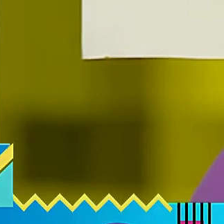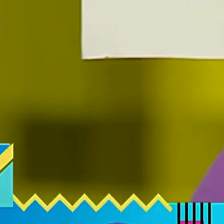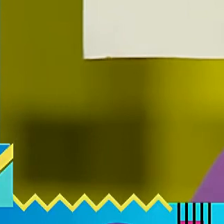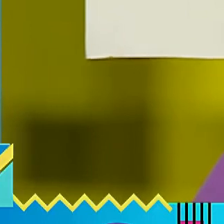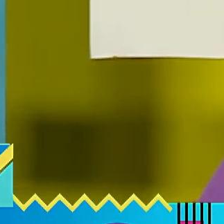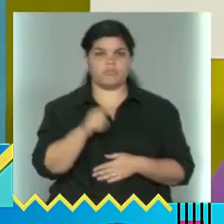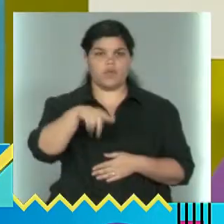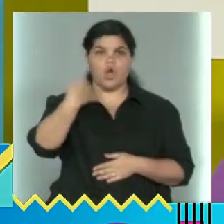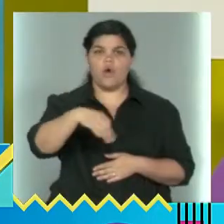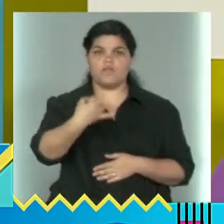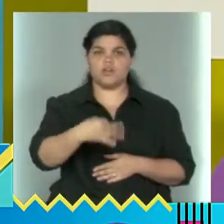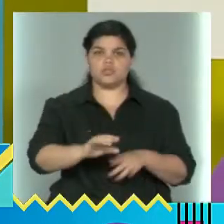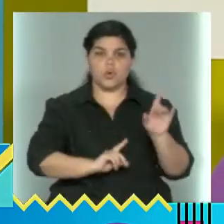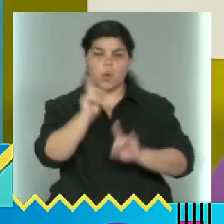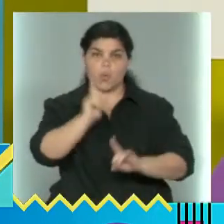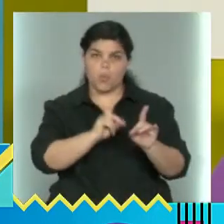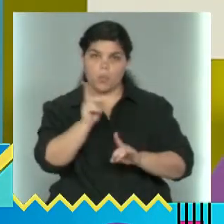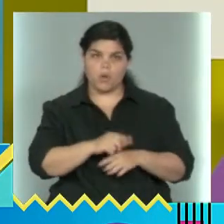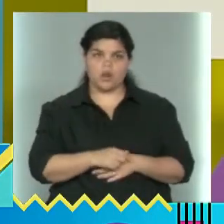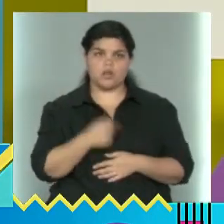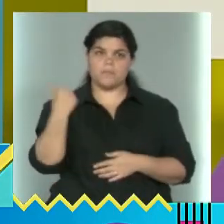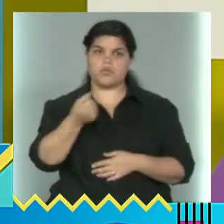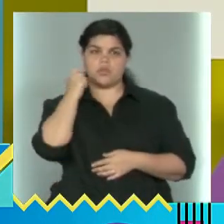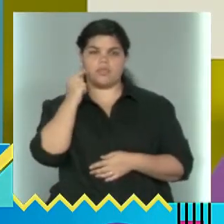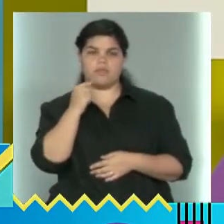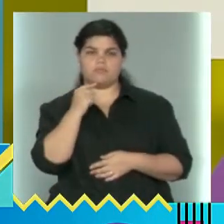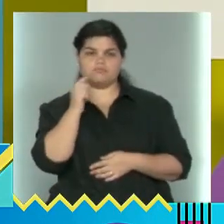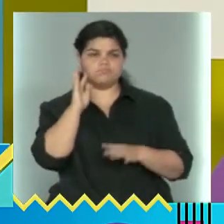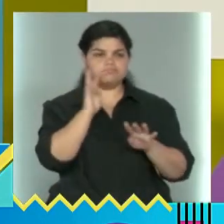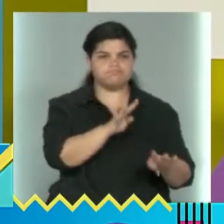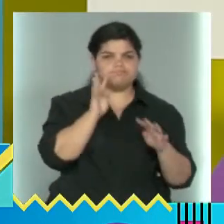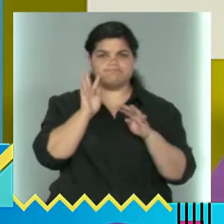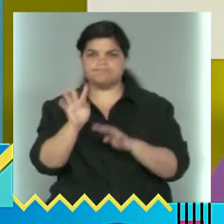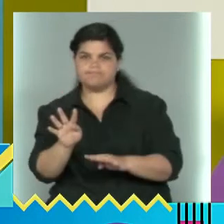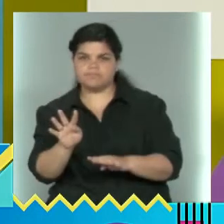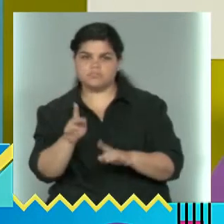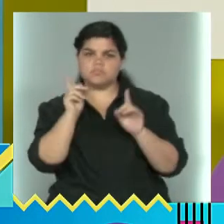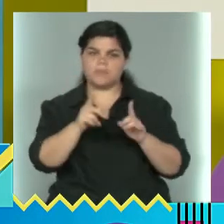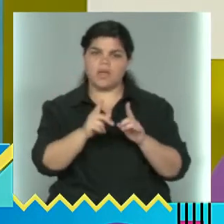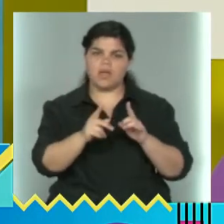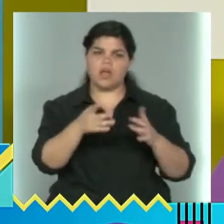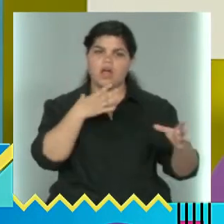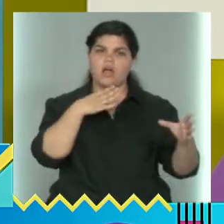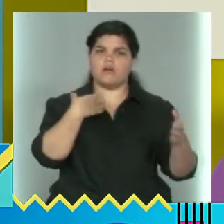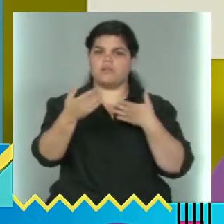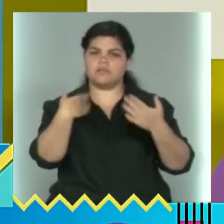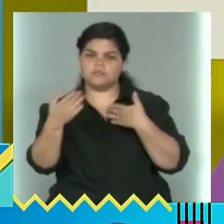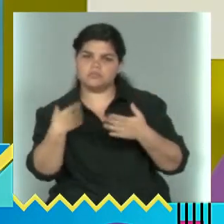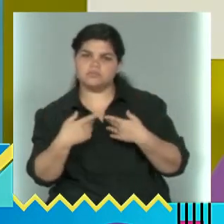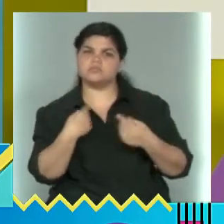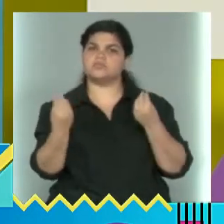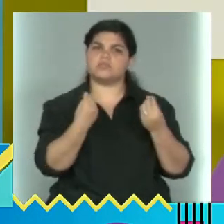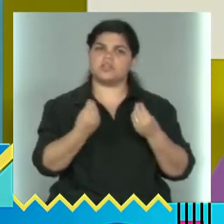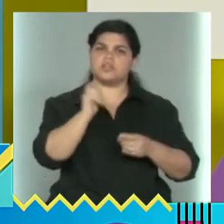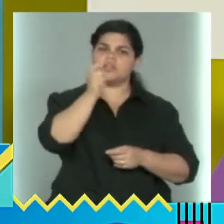la obligación está en preguntarnos, en escuchar de ambos lados, ¿sí? Y tratar de romper esta dicotomía entre buenos y malos, quién